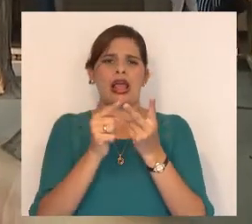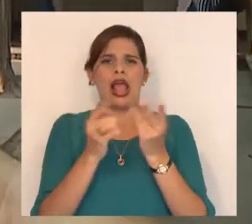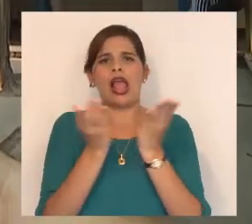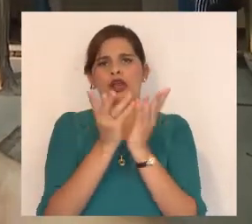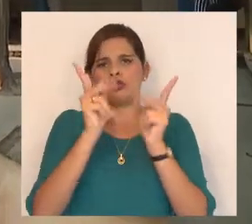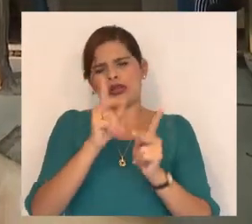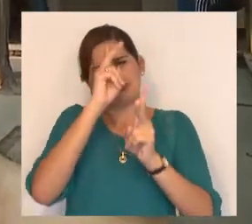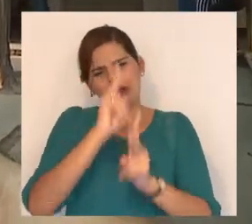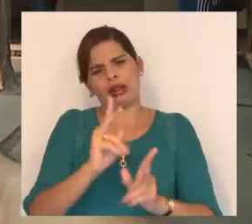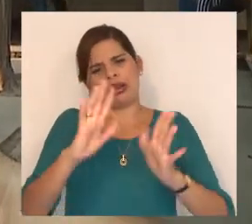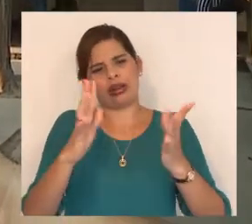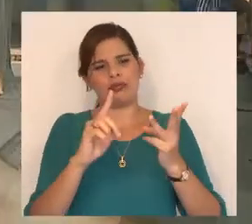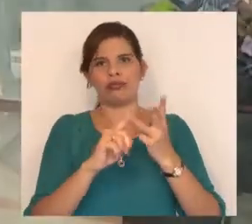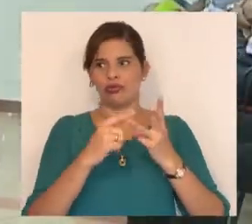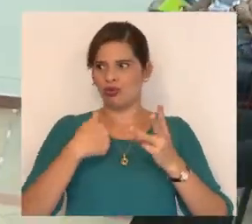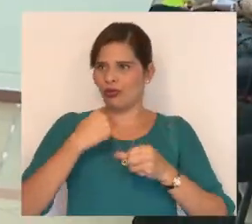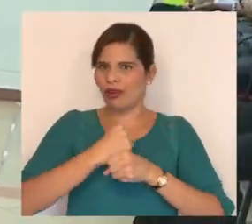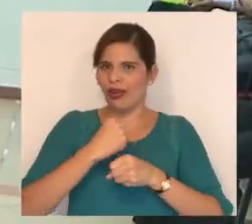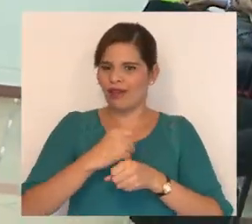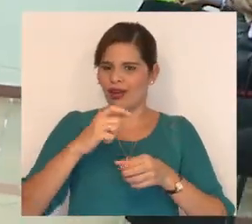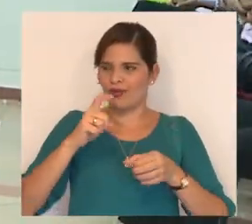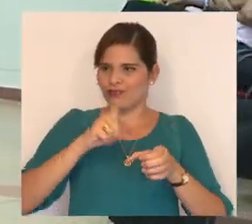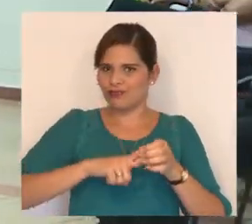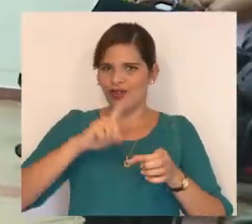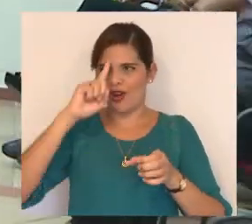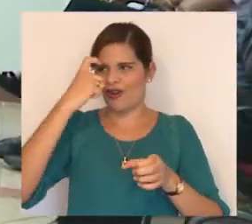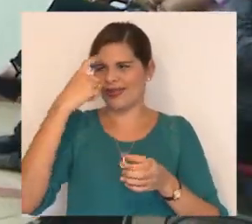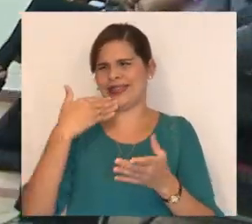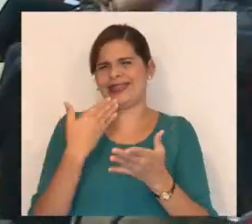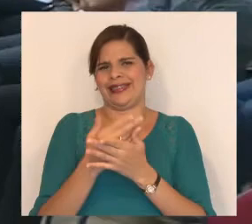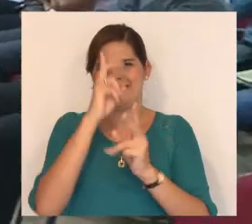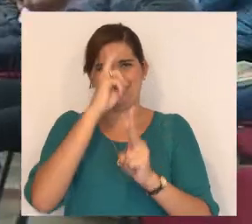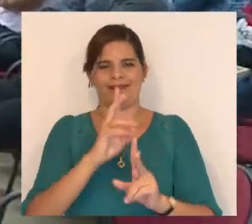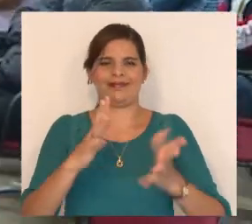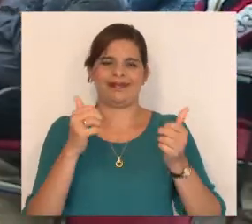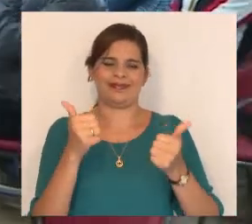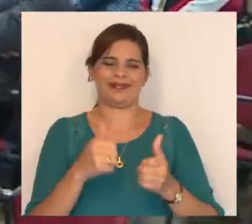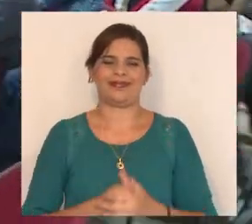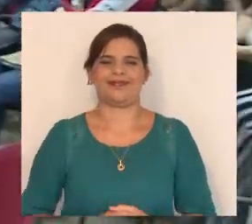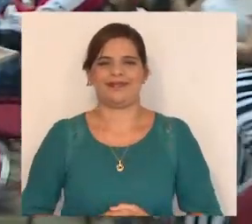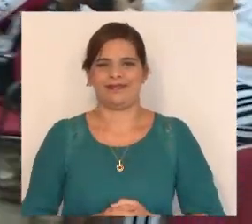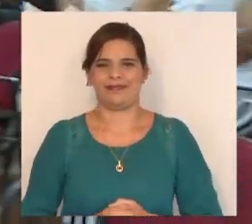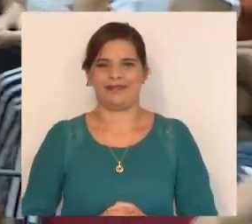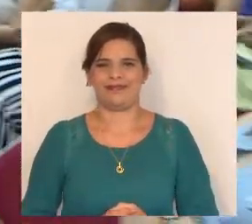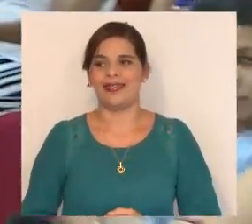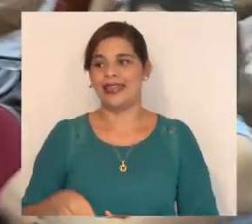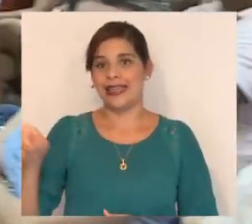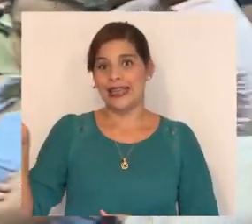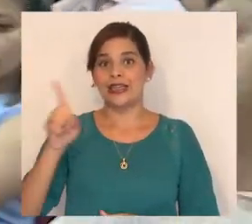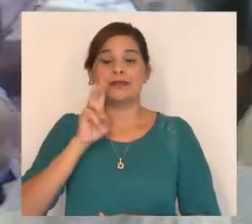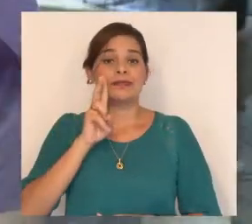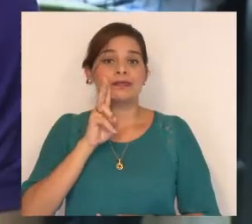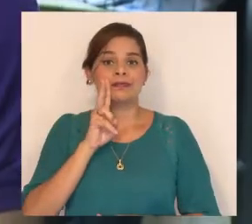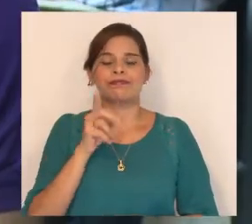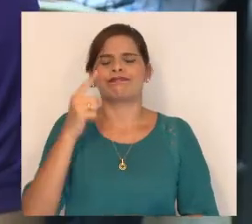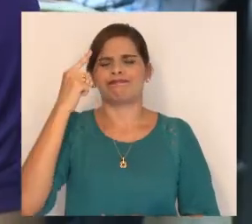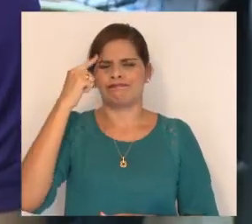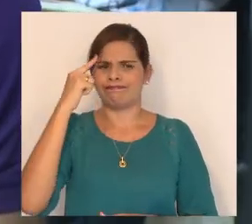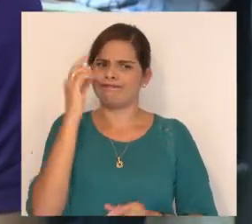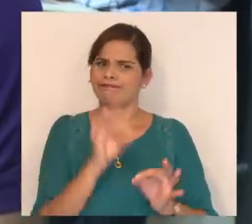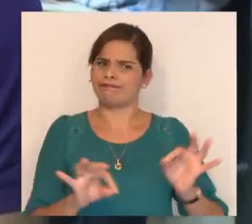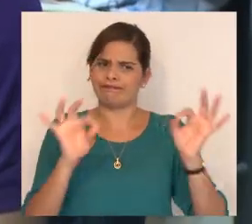presente el servidor público. Para el rector de la Universidad del Magdalena, Pablo Vera Salazar, es muy importante generar estos espacios